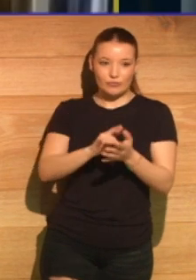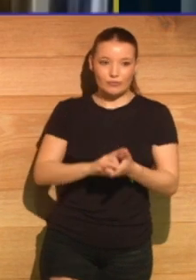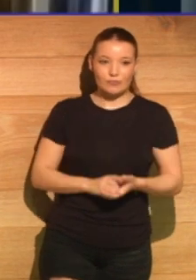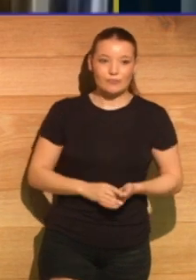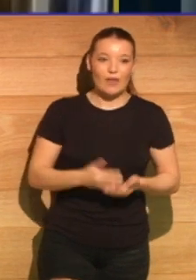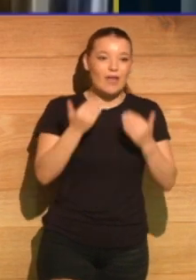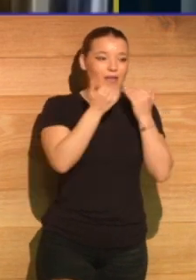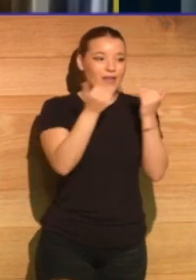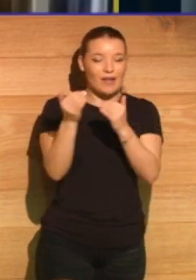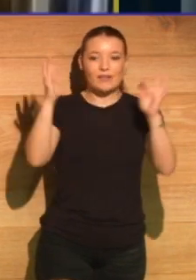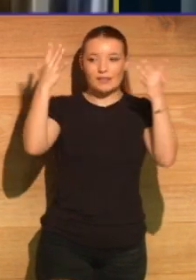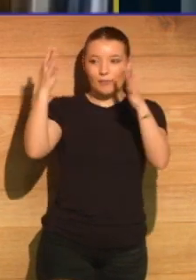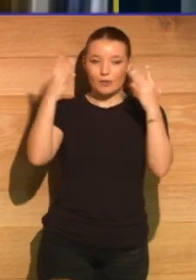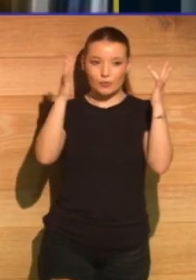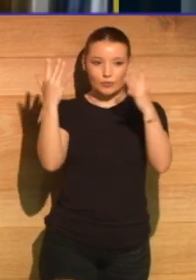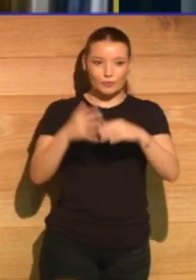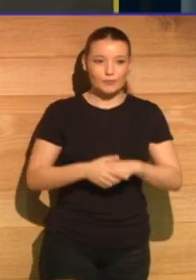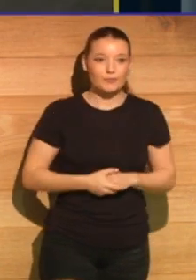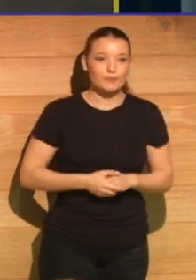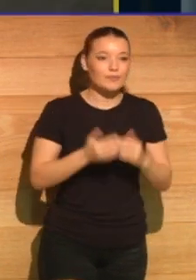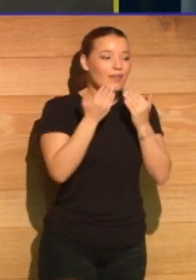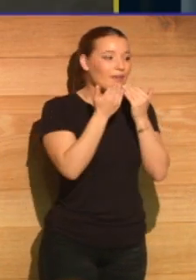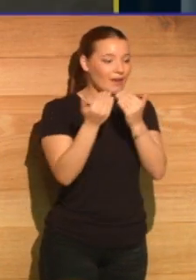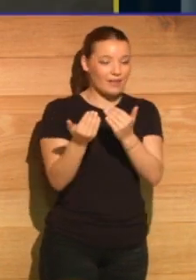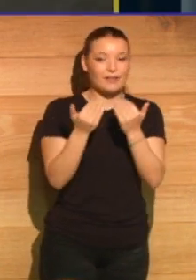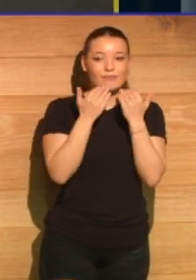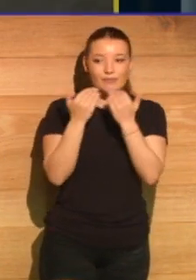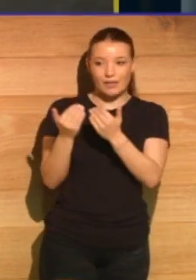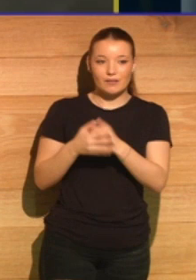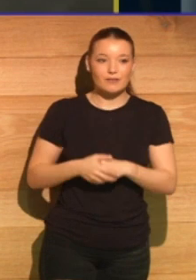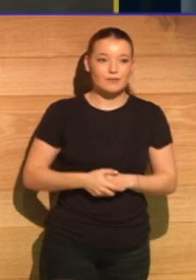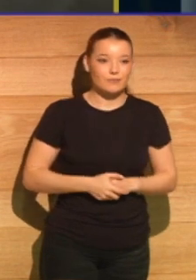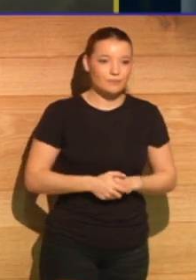Gracias. Gracias a ti, Elena, María Josefa y